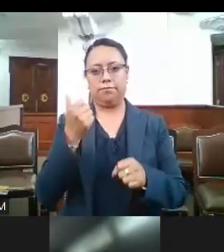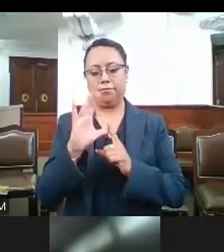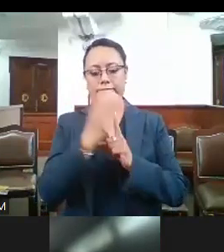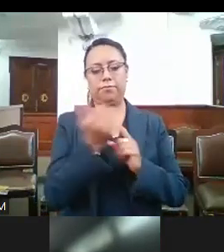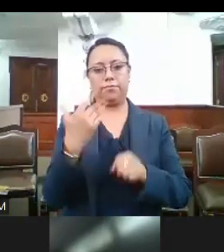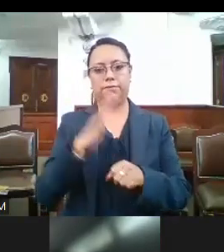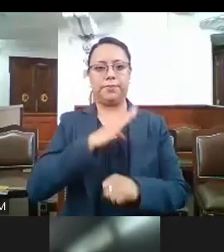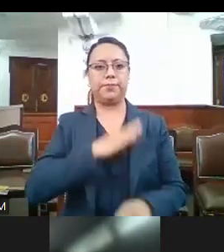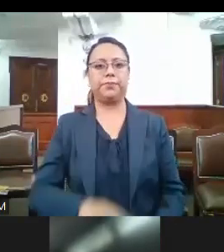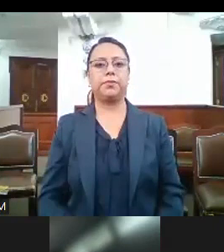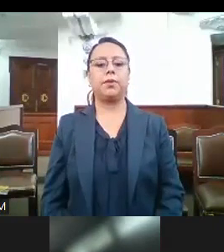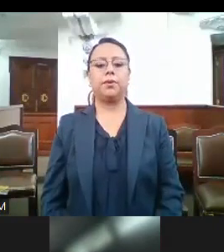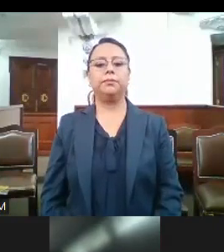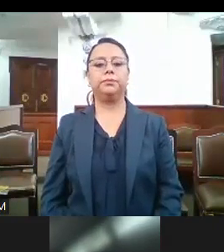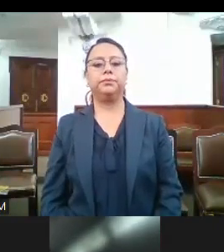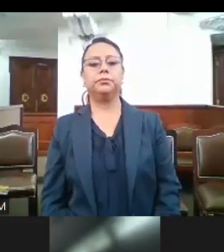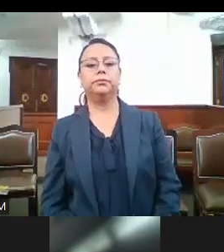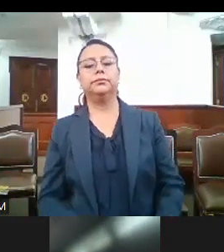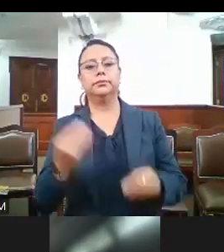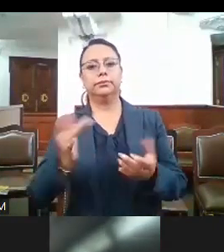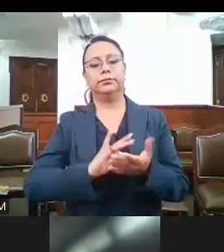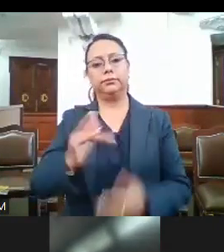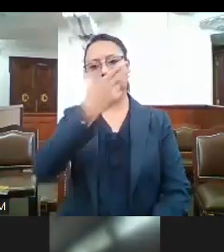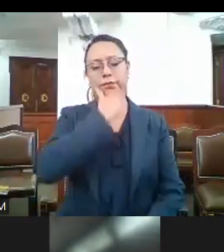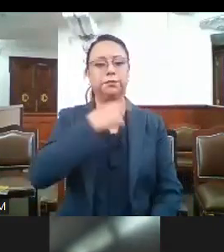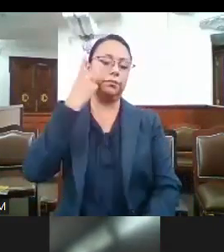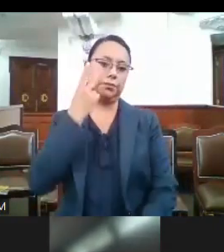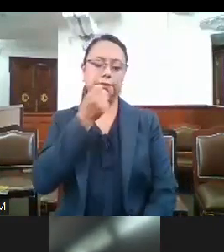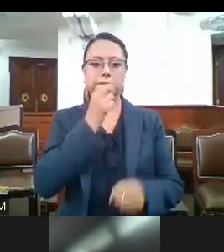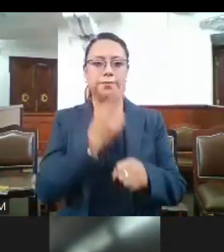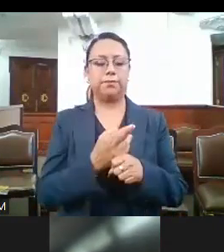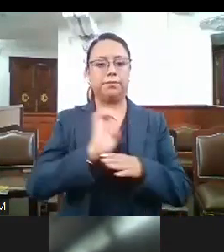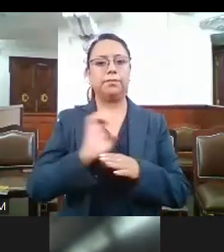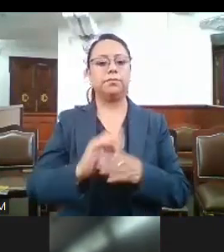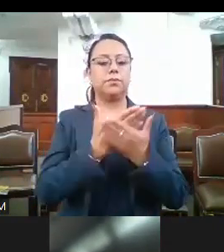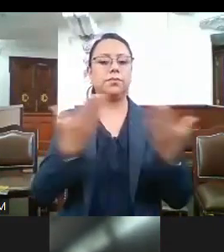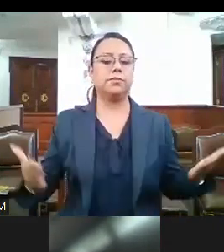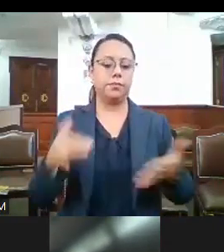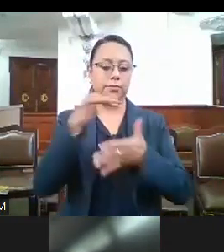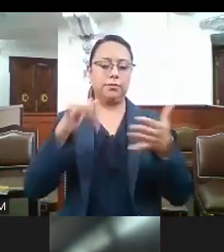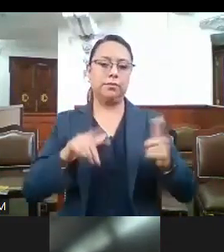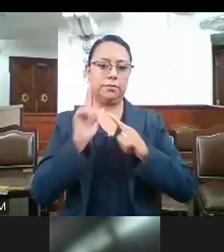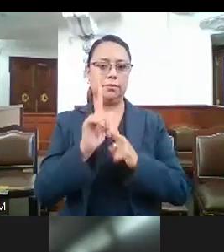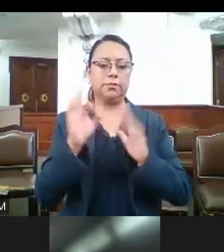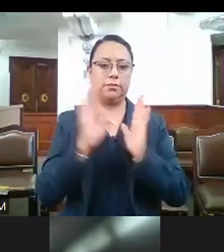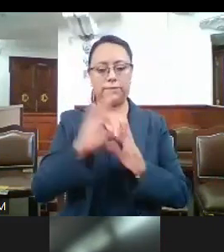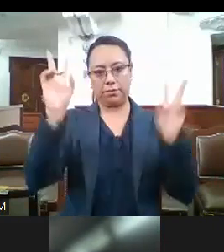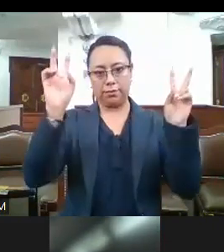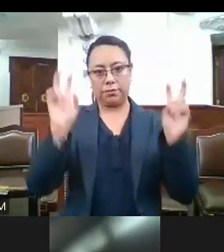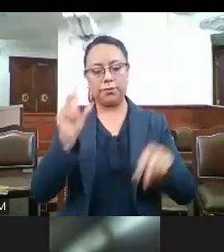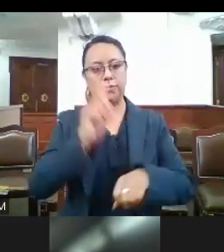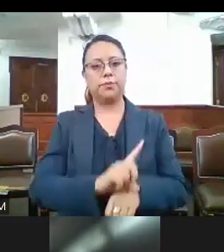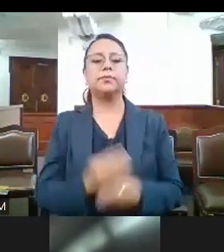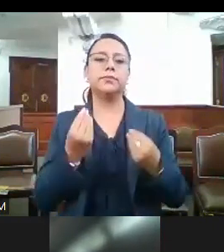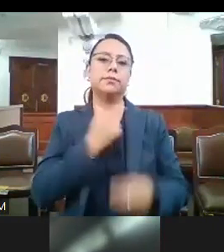Justicia. Muchas gracias, diputado secretario. Proceda, por favor, a dar lectura al siguiente punto del orden del día. Con